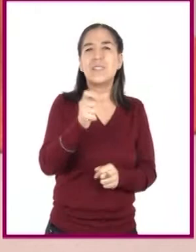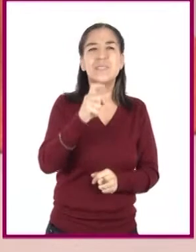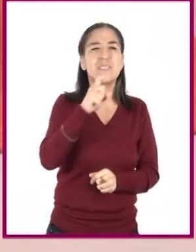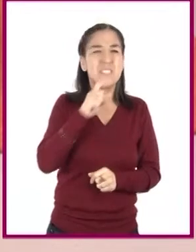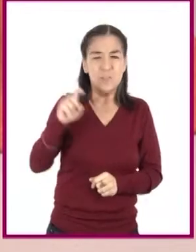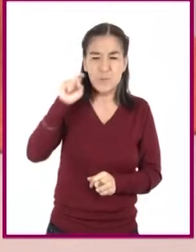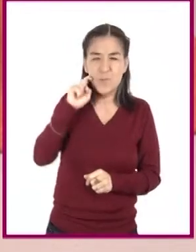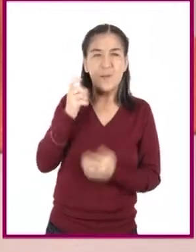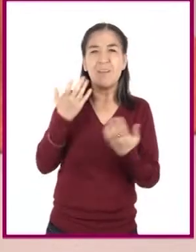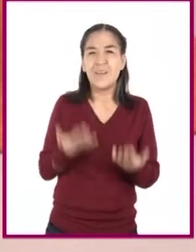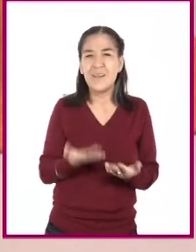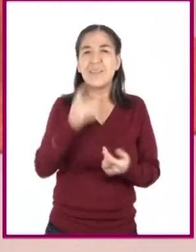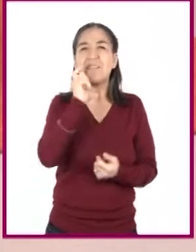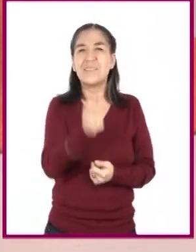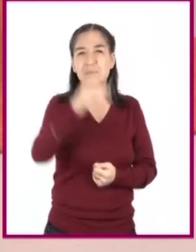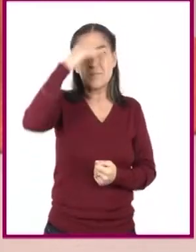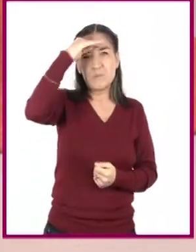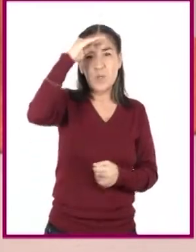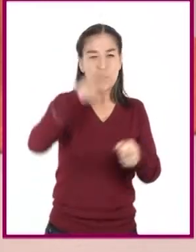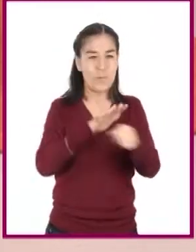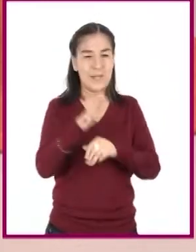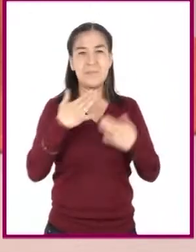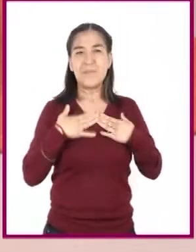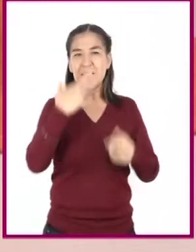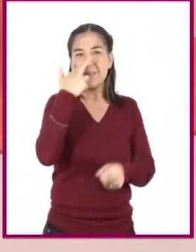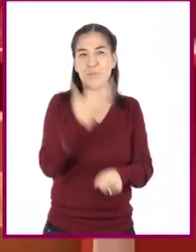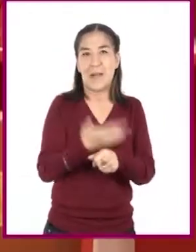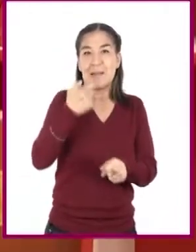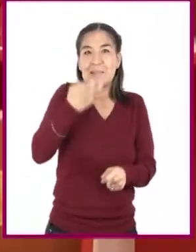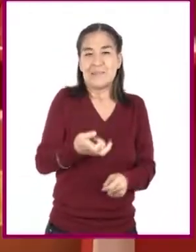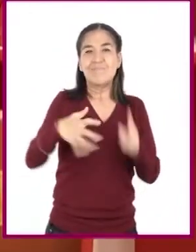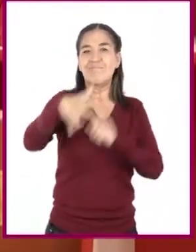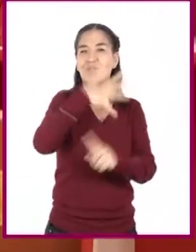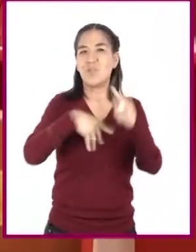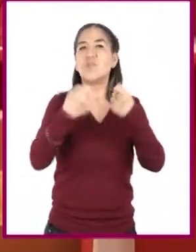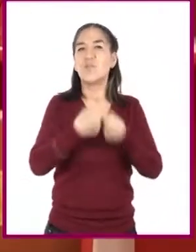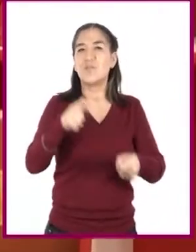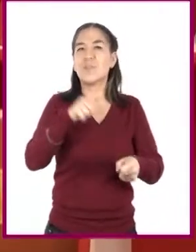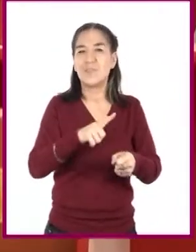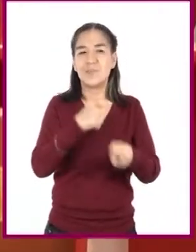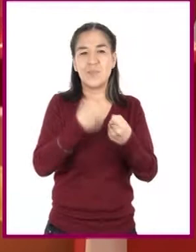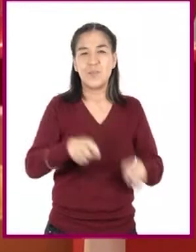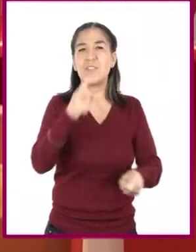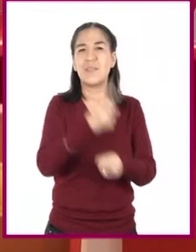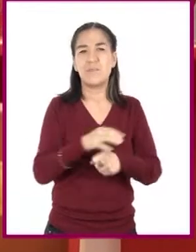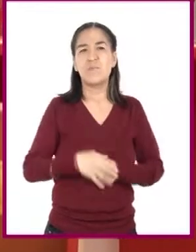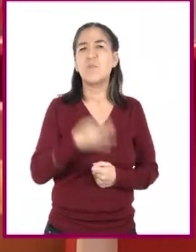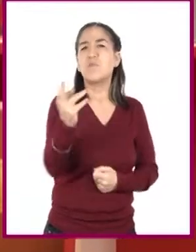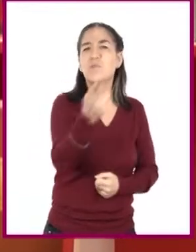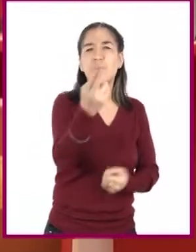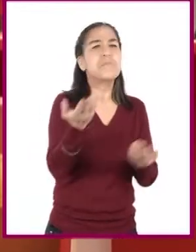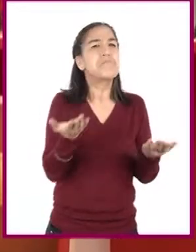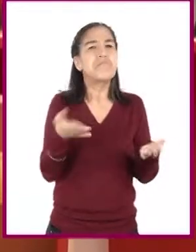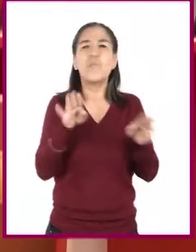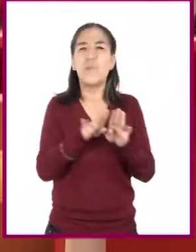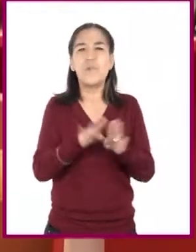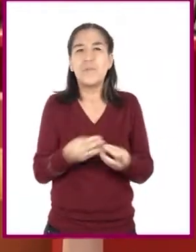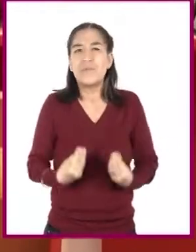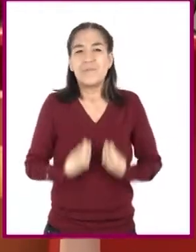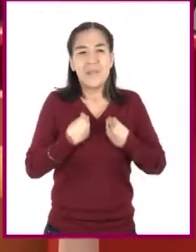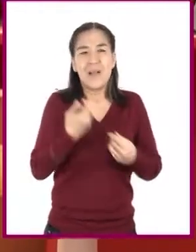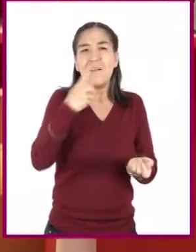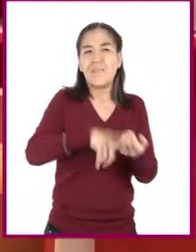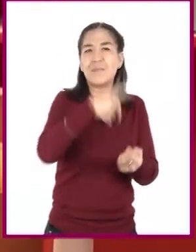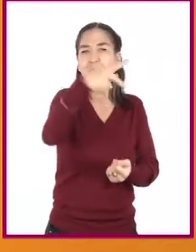y a pensar cuál será nuestro papel en la sociedad. ¿Ustedes cómo viven su adolescencia? ¿Qué cambios reconocen